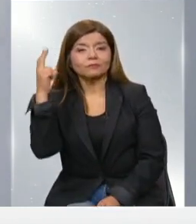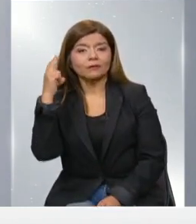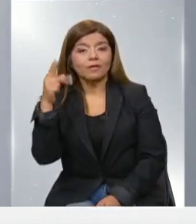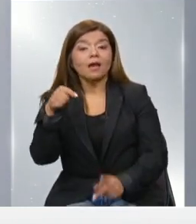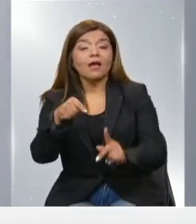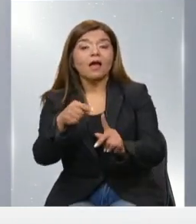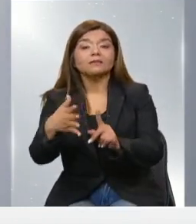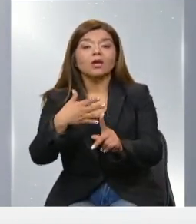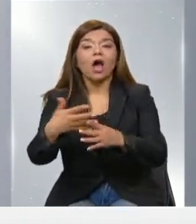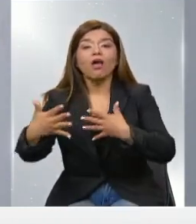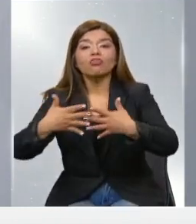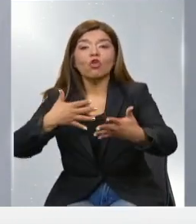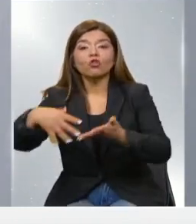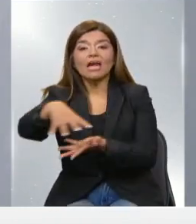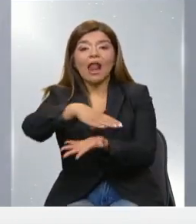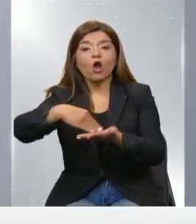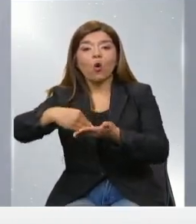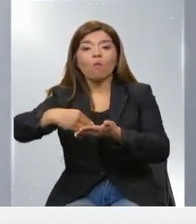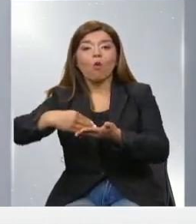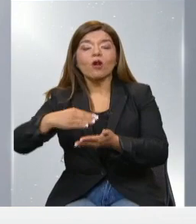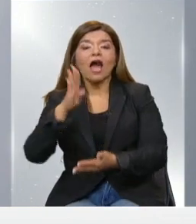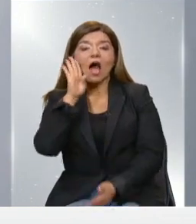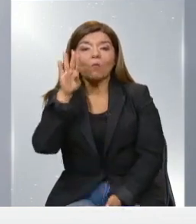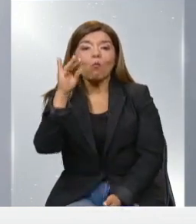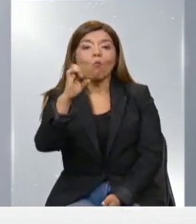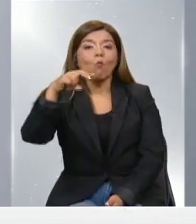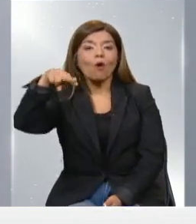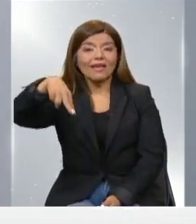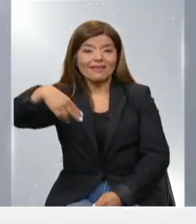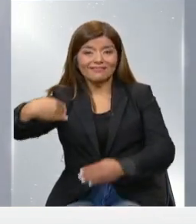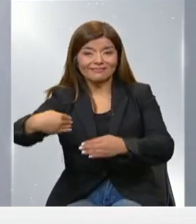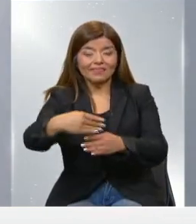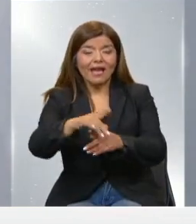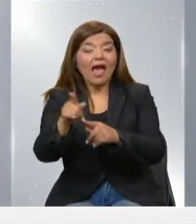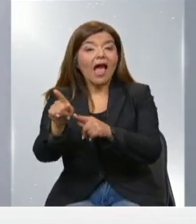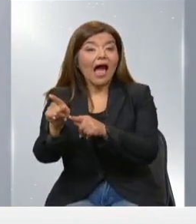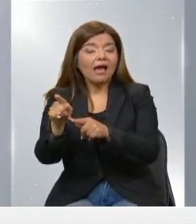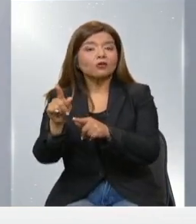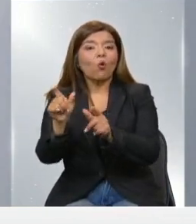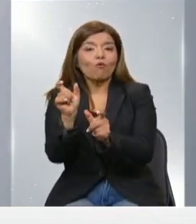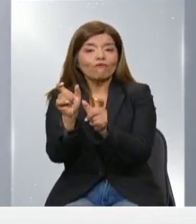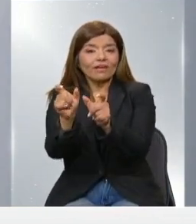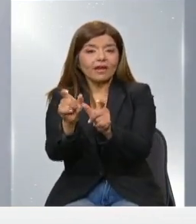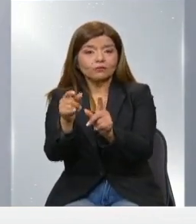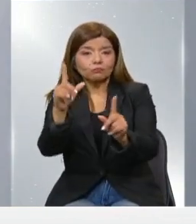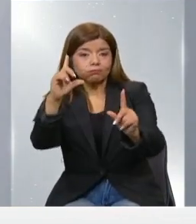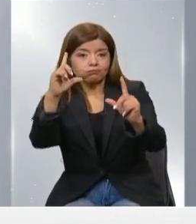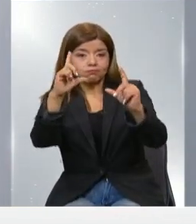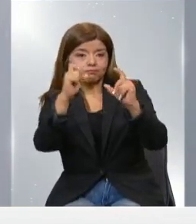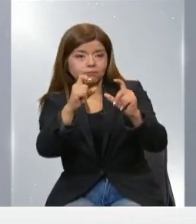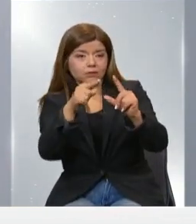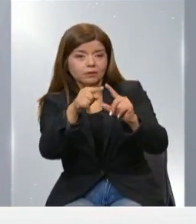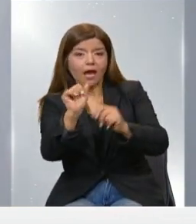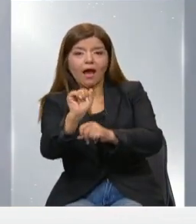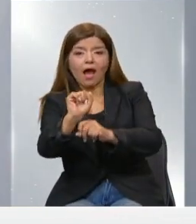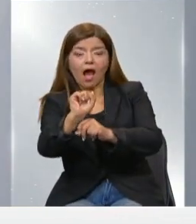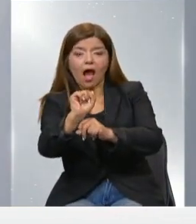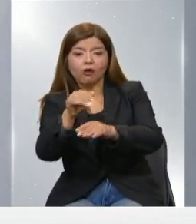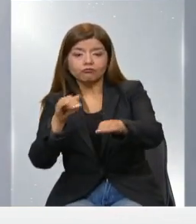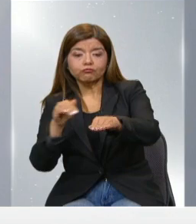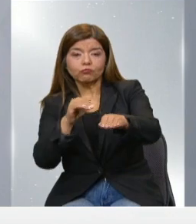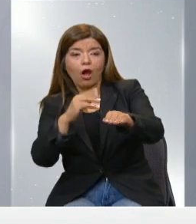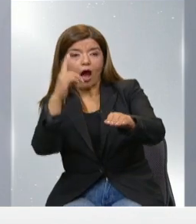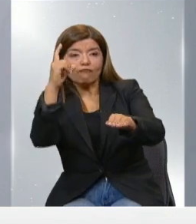Esta agresión ocurrió en la comuna de Buin. De acuerdo a la versión de uno de los fiscalizadores, le tomaron una foto a un auto mal estacionado. Los ocupantes